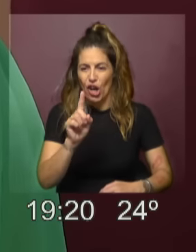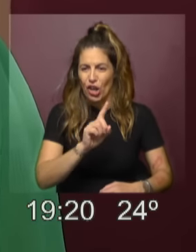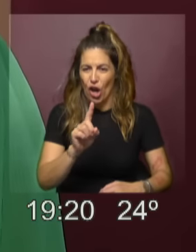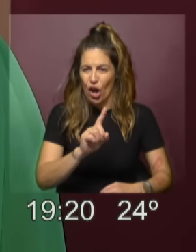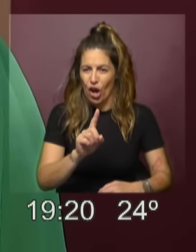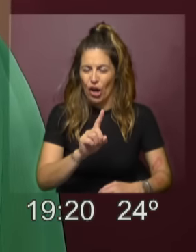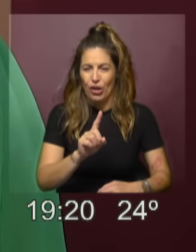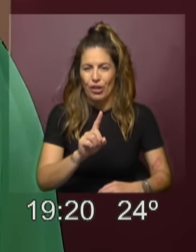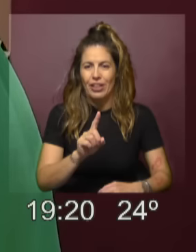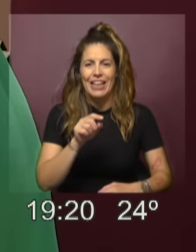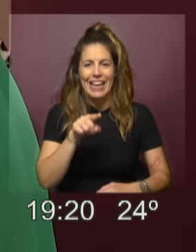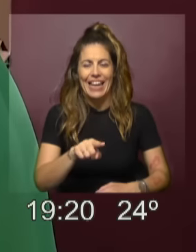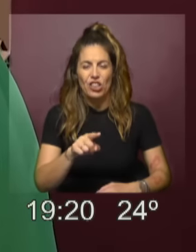está